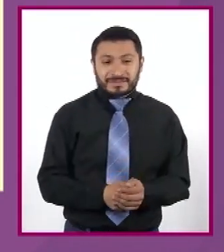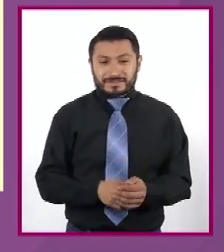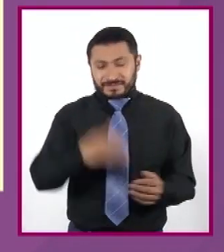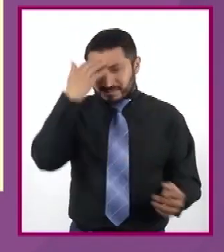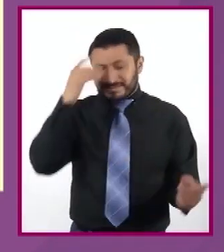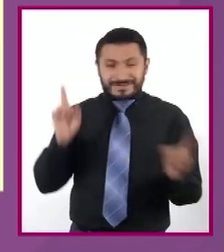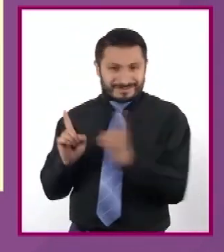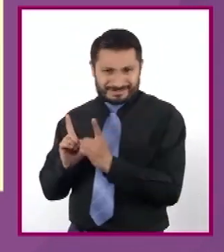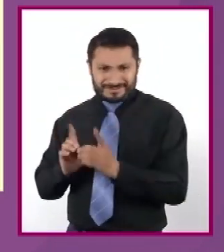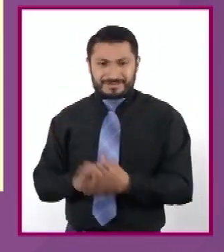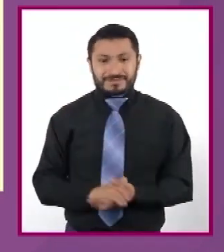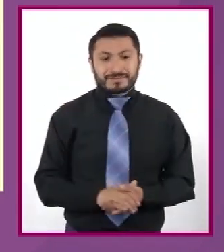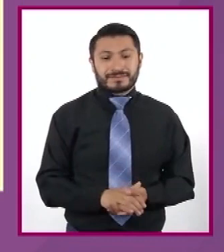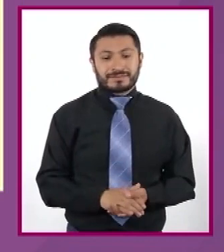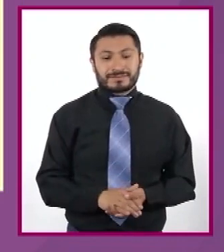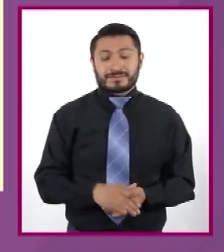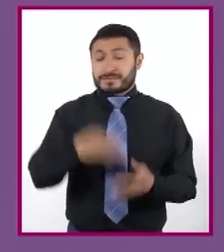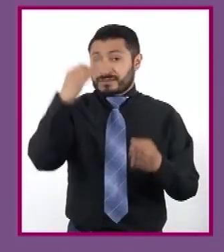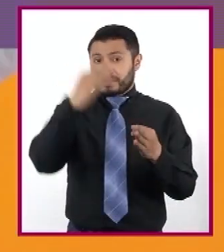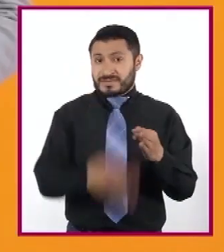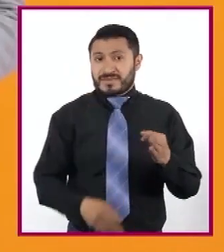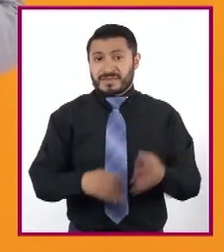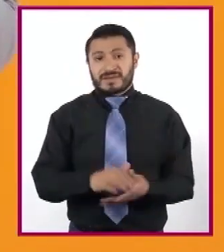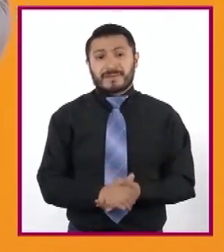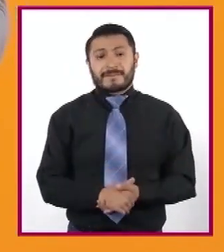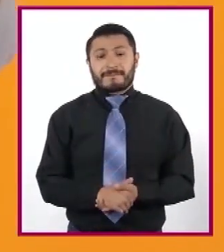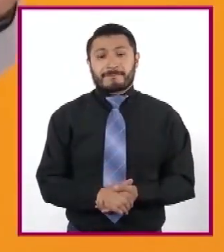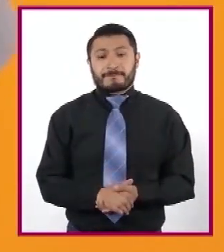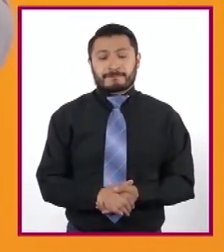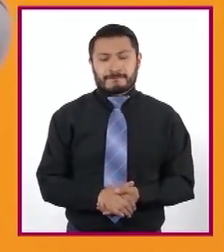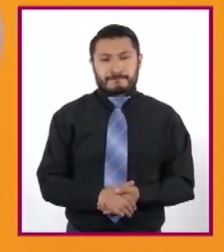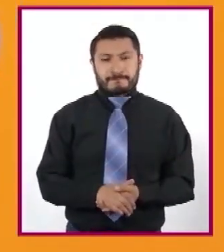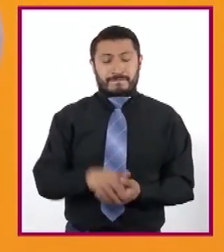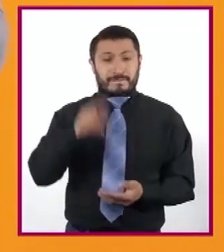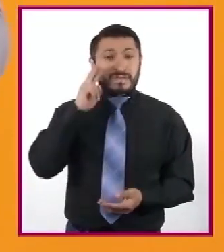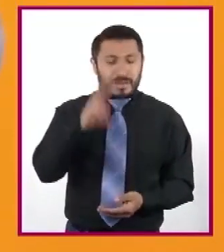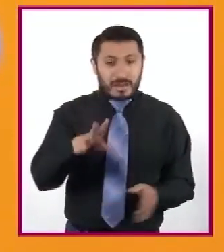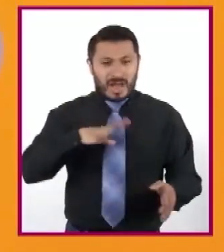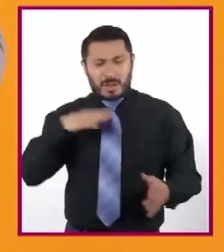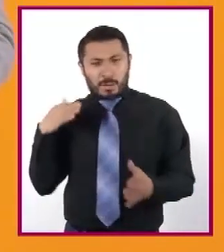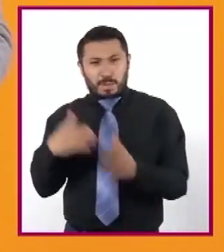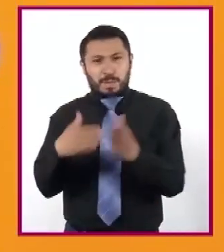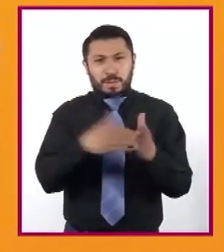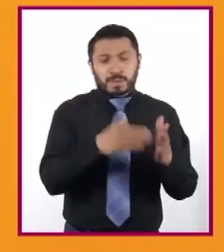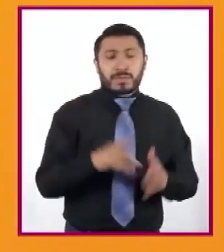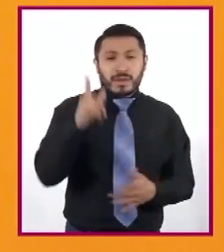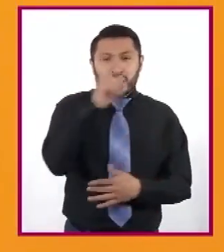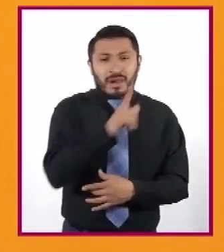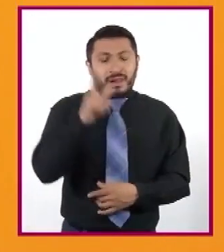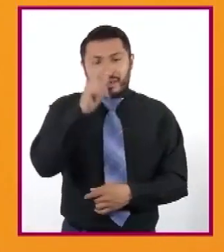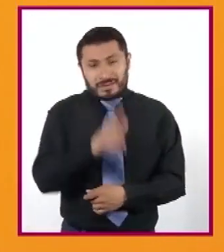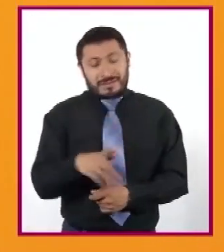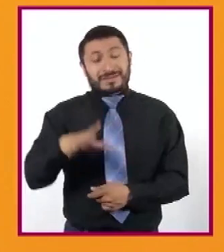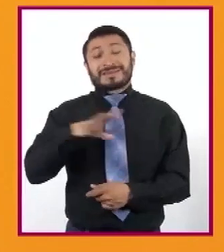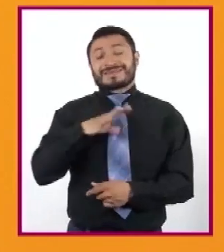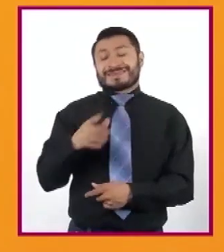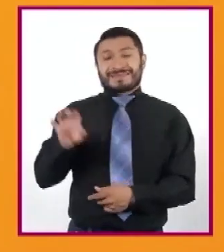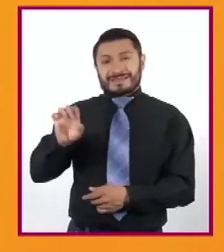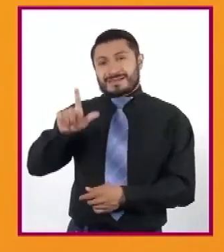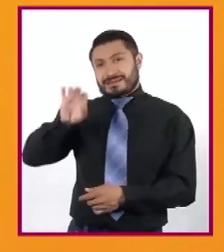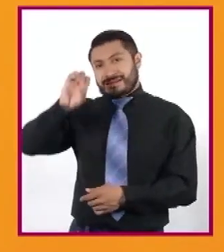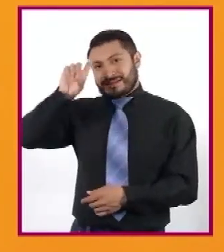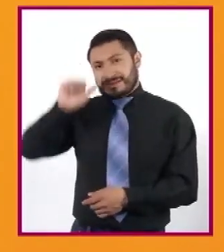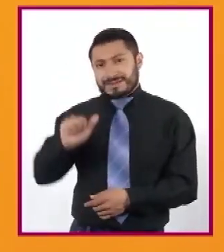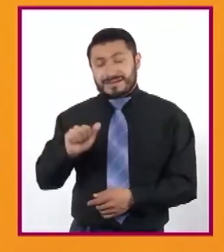atrás. Fin. ¿Se dieron cuenta de las barreras lingüísticas a las que se enfrentaba Eliza